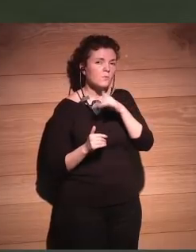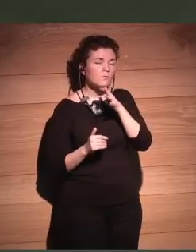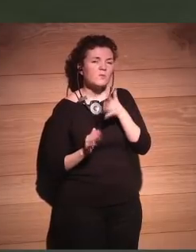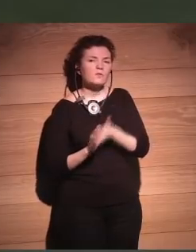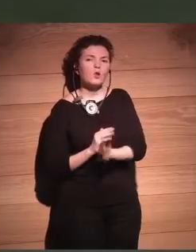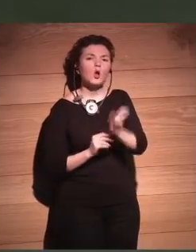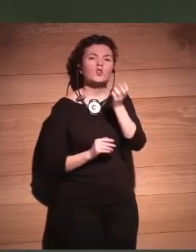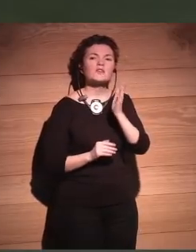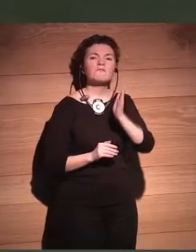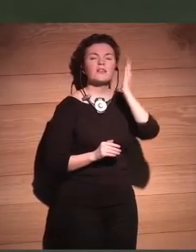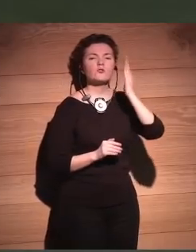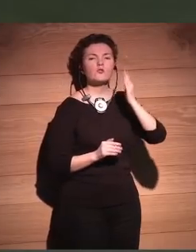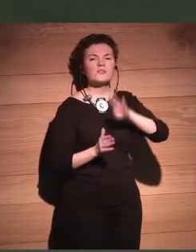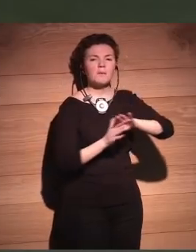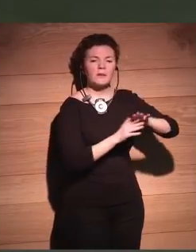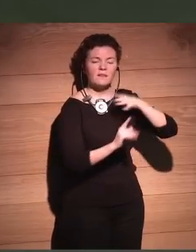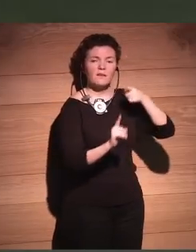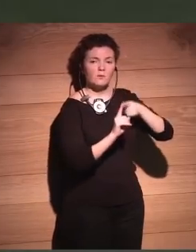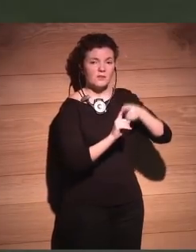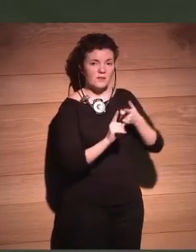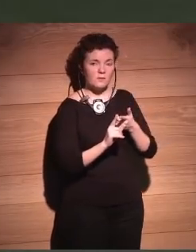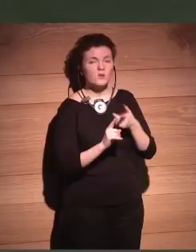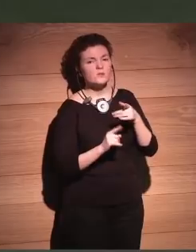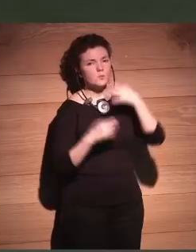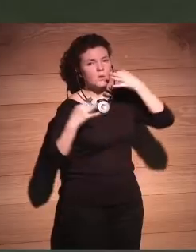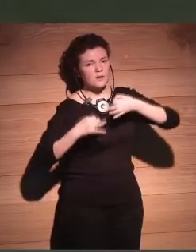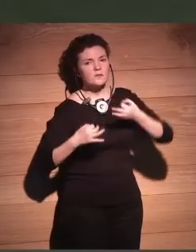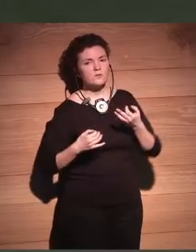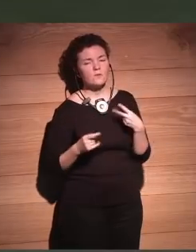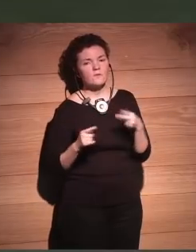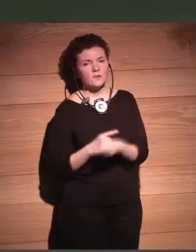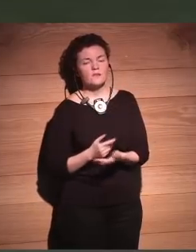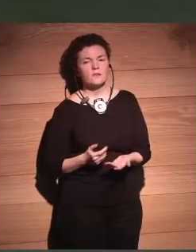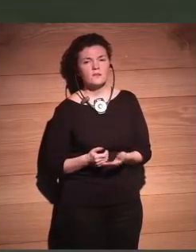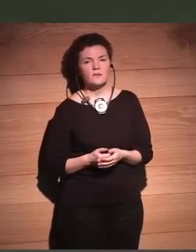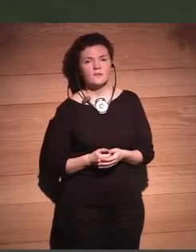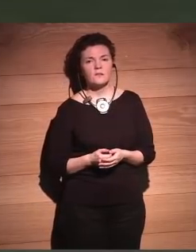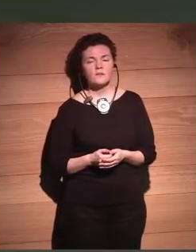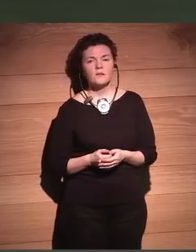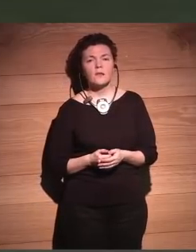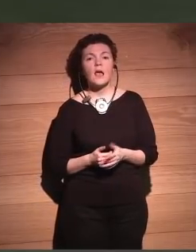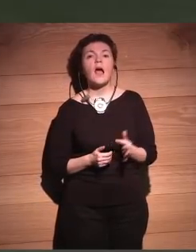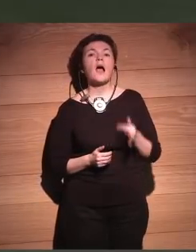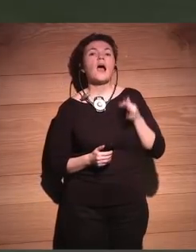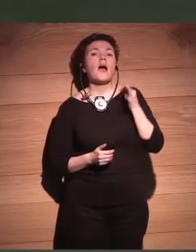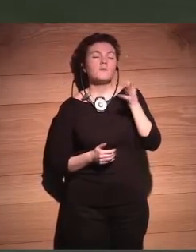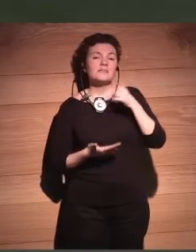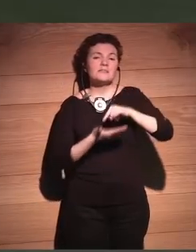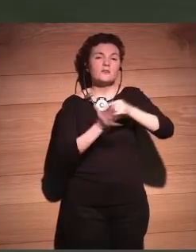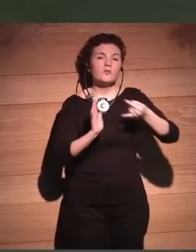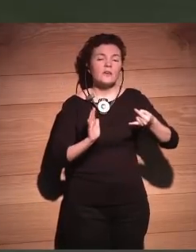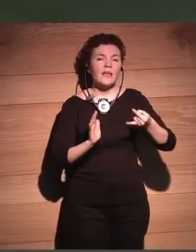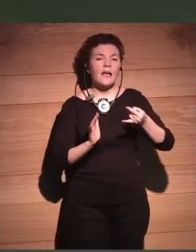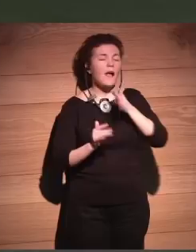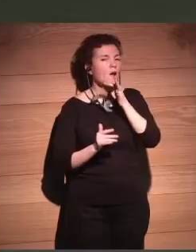habría otros efectos fuera del objetivo y eso es un riesgo. Además, no tenemos la